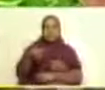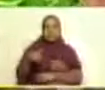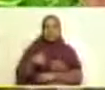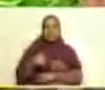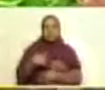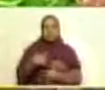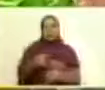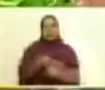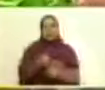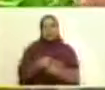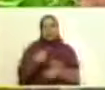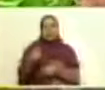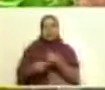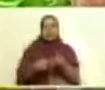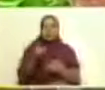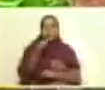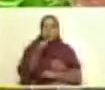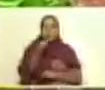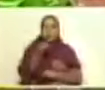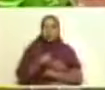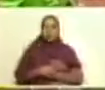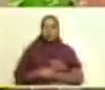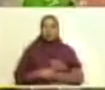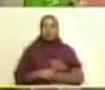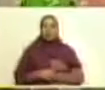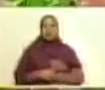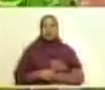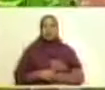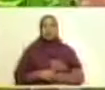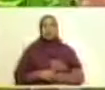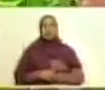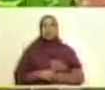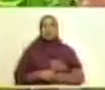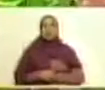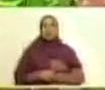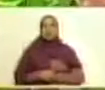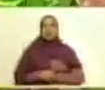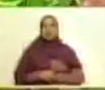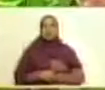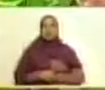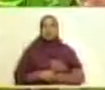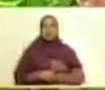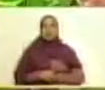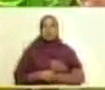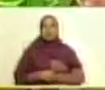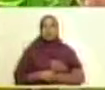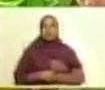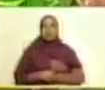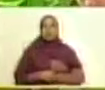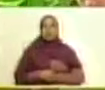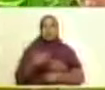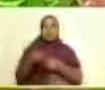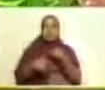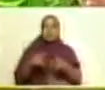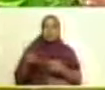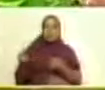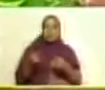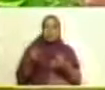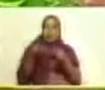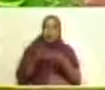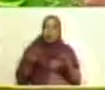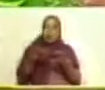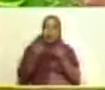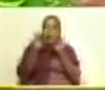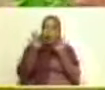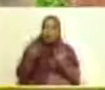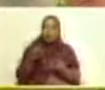quedan al margen. Entonces, por eso que ellos proponen que esto se tome en cuenta.